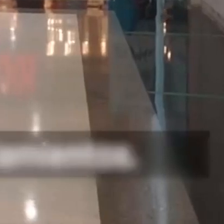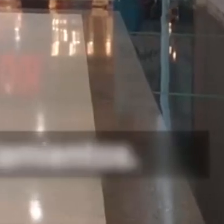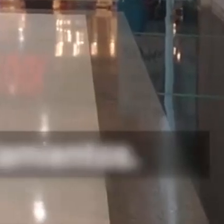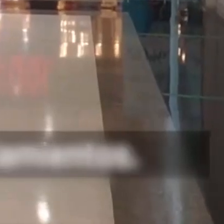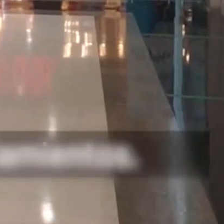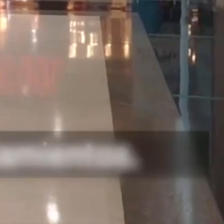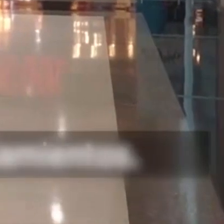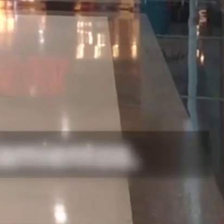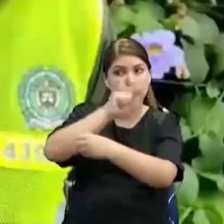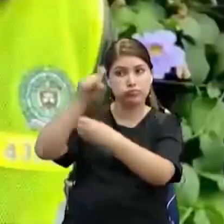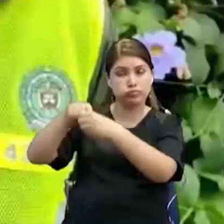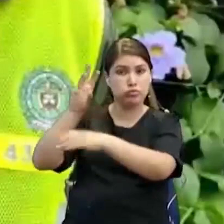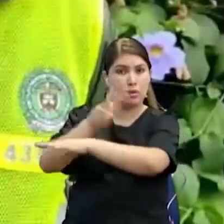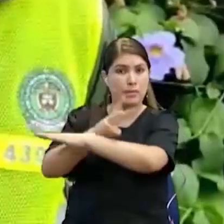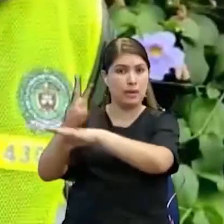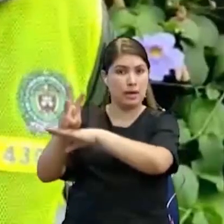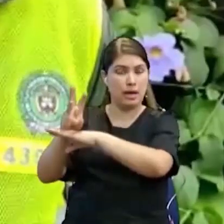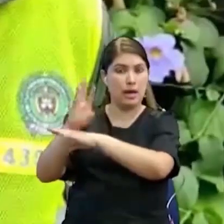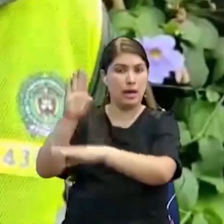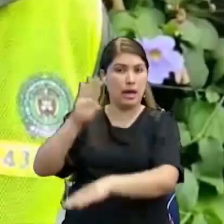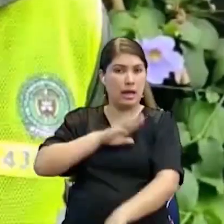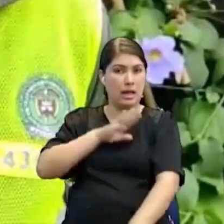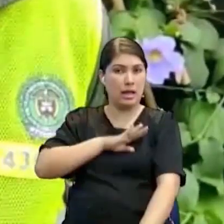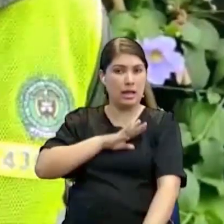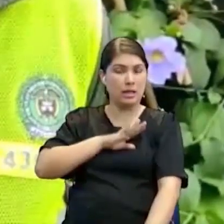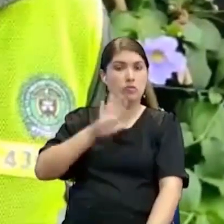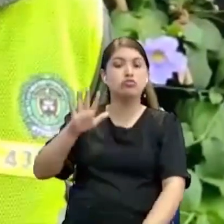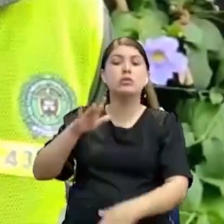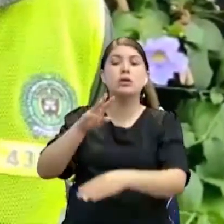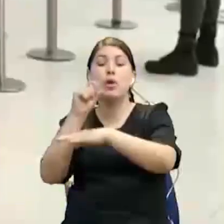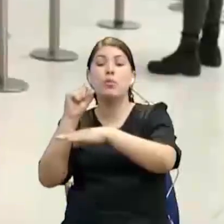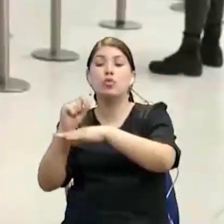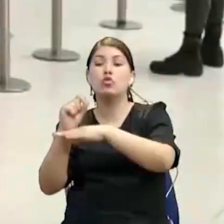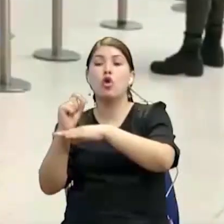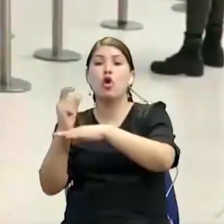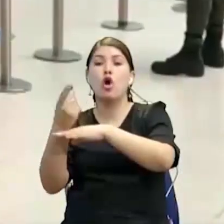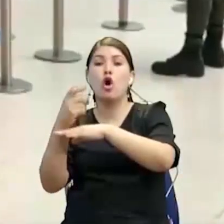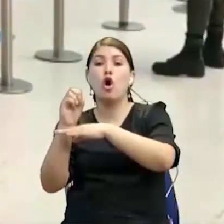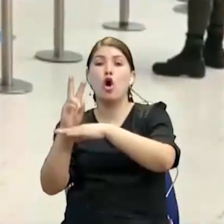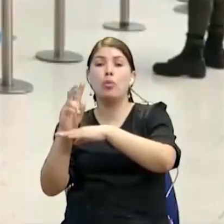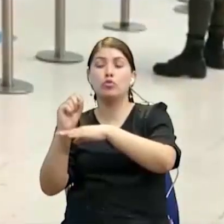espera que continúe la reapertura gradual en bucaramanga para evitar aglomeraciones y contagios masivos